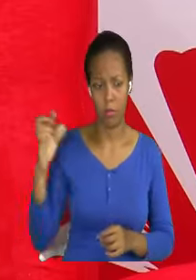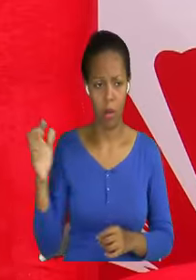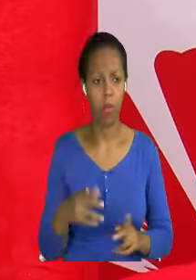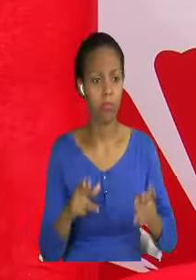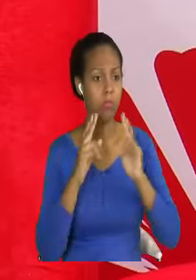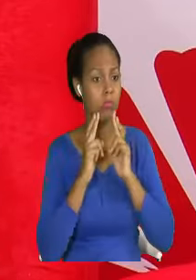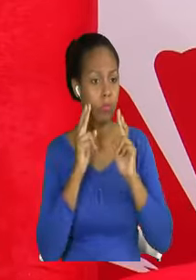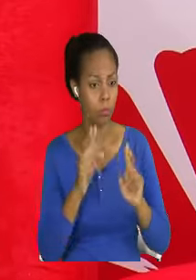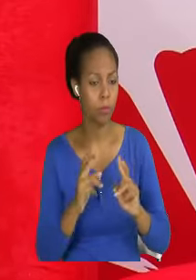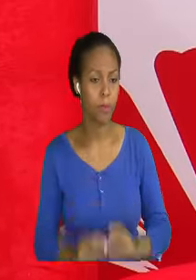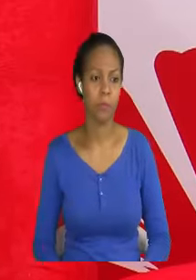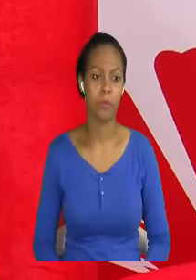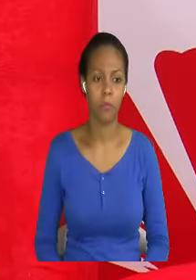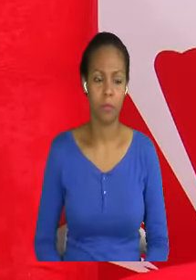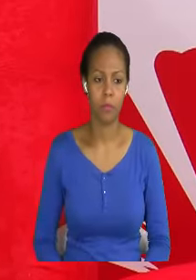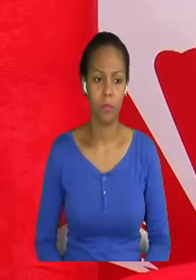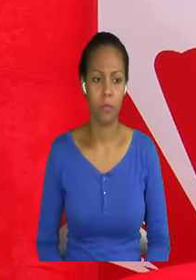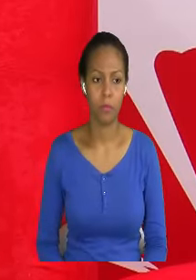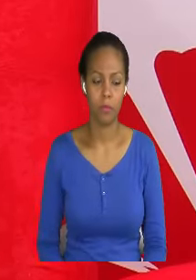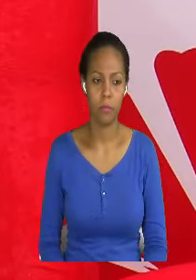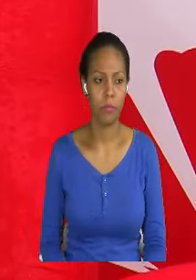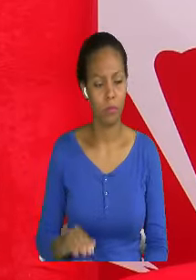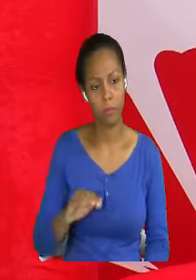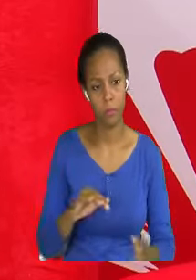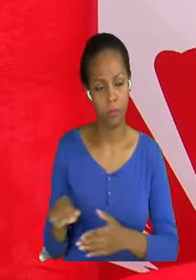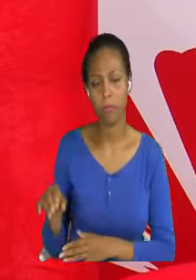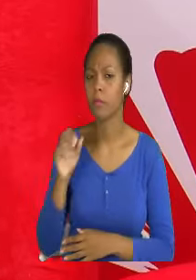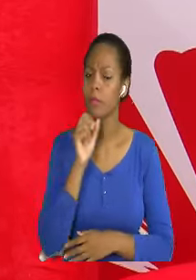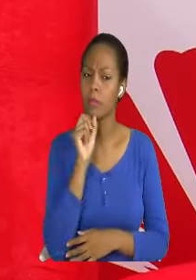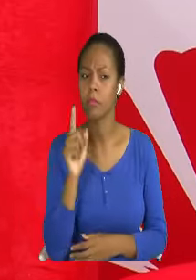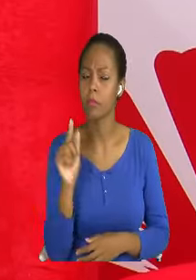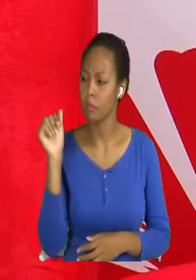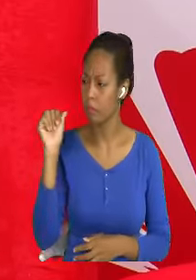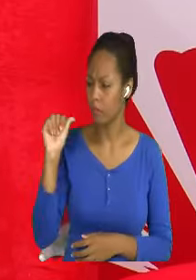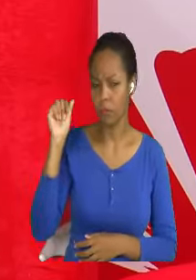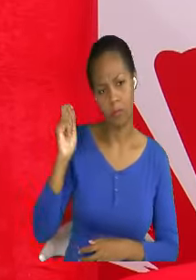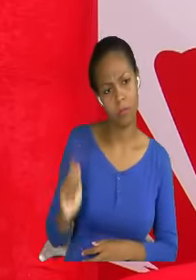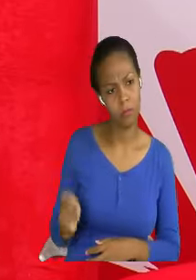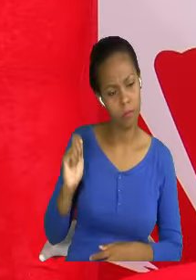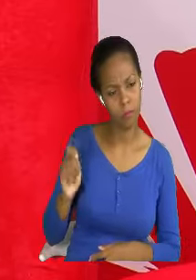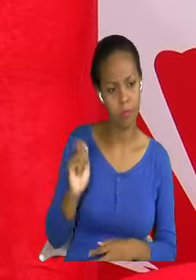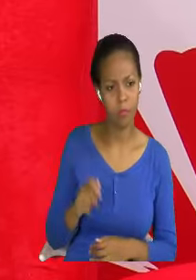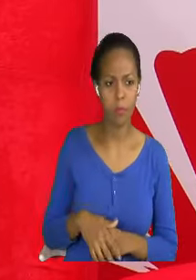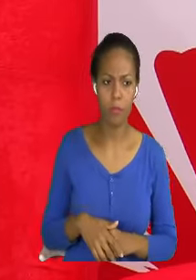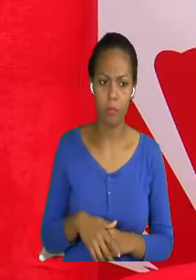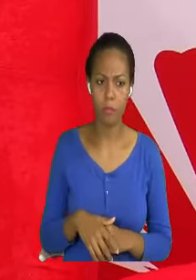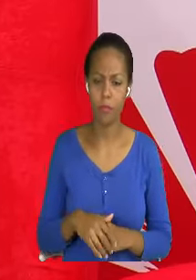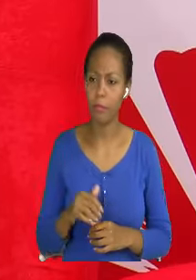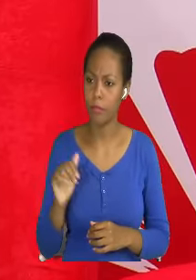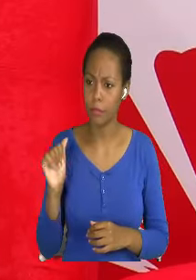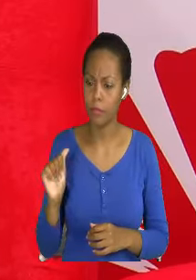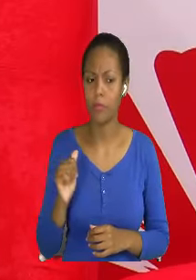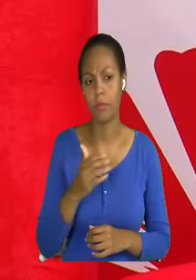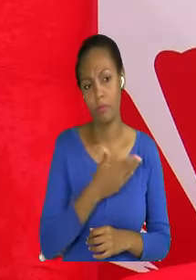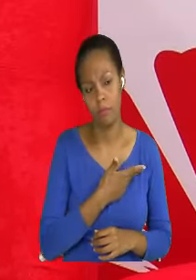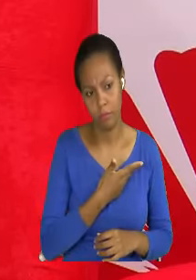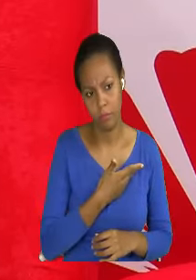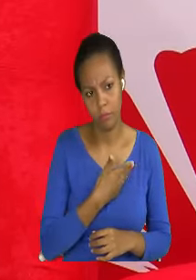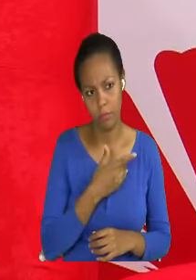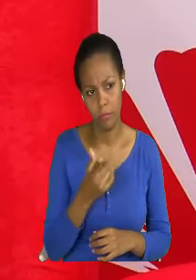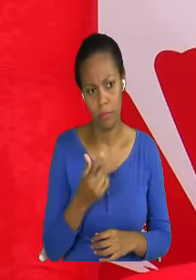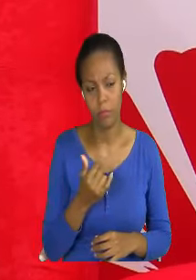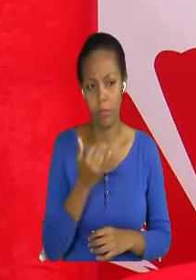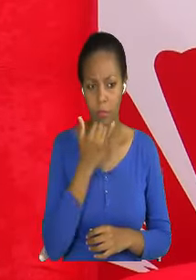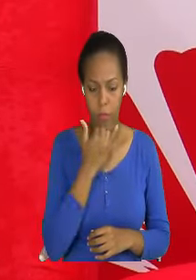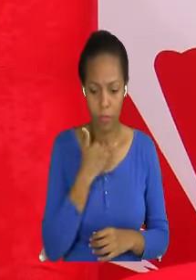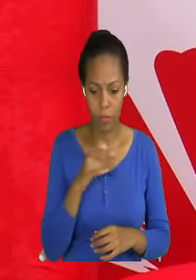siempre. Por otra parte, tengo una pregunta para nuestra abogada y es la siguiente. Una mamita cometió el error en el registro civil